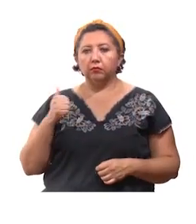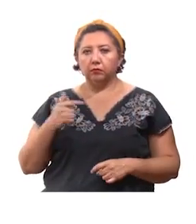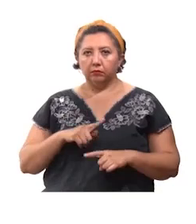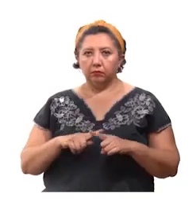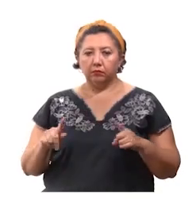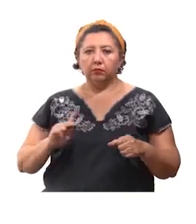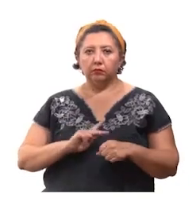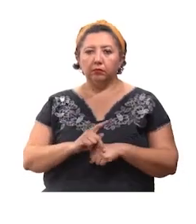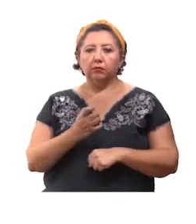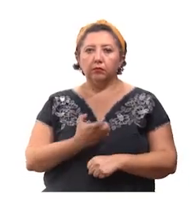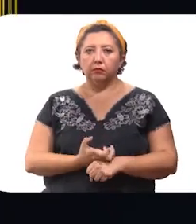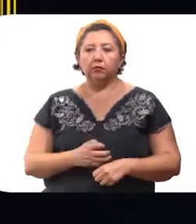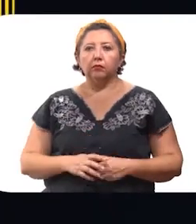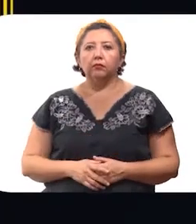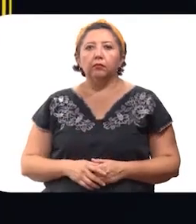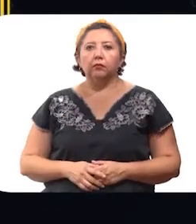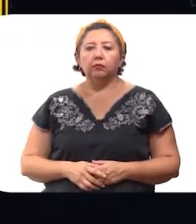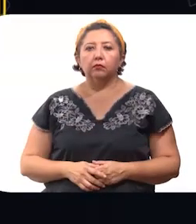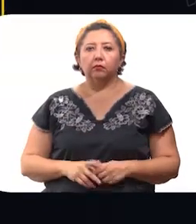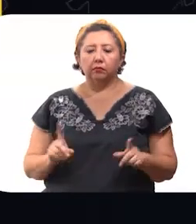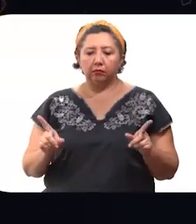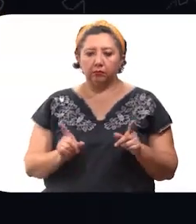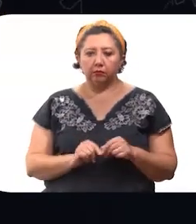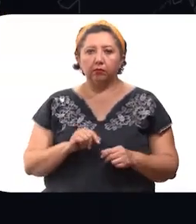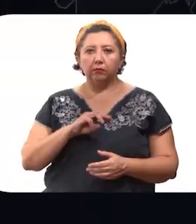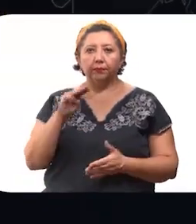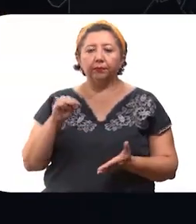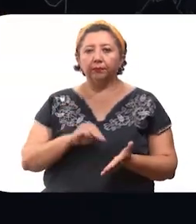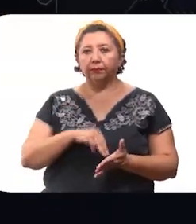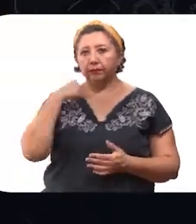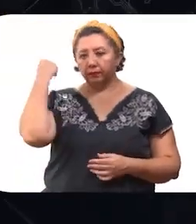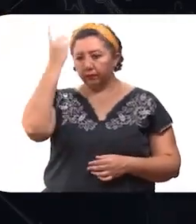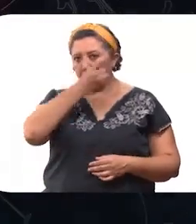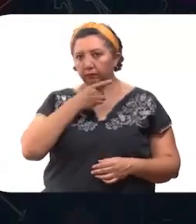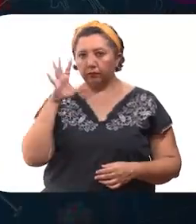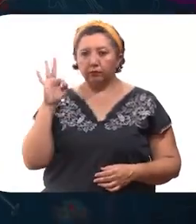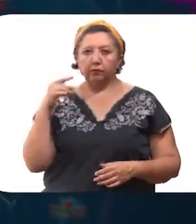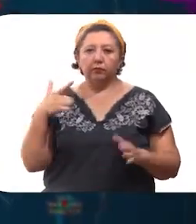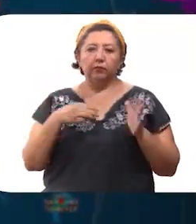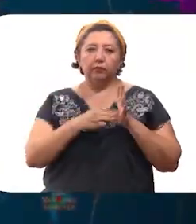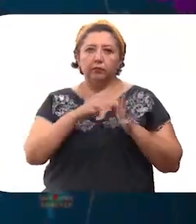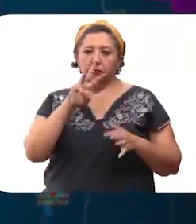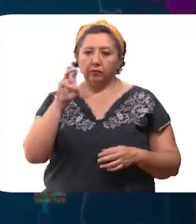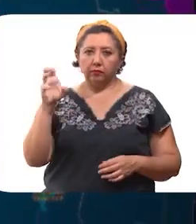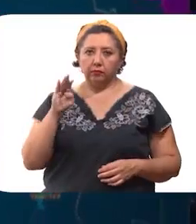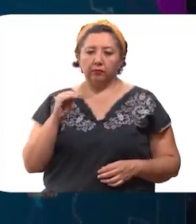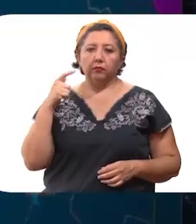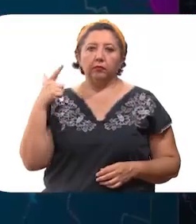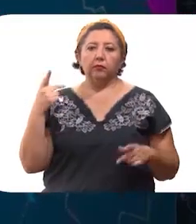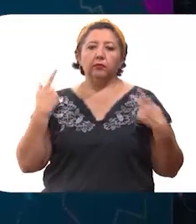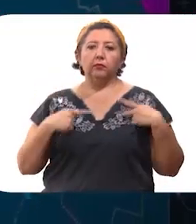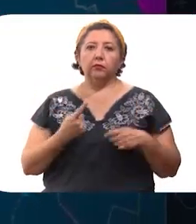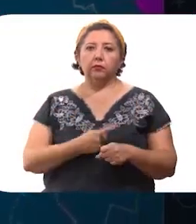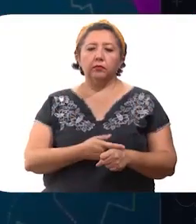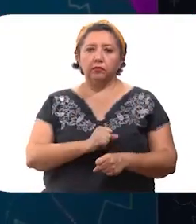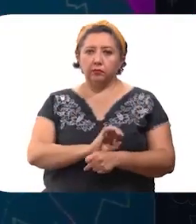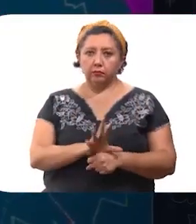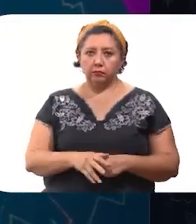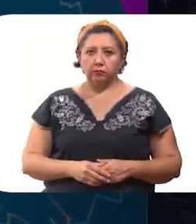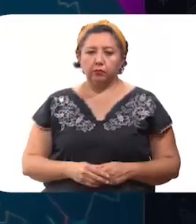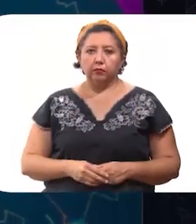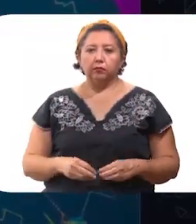otro país u otro estado. Específicamente en Mérida se han diagnosticado 47.397 personas